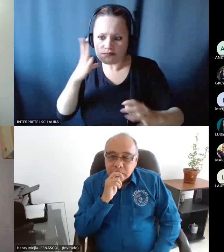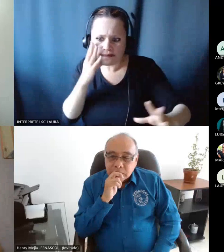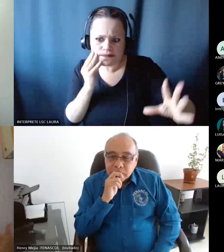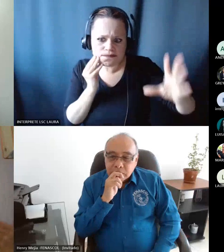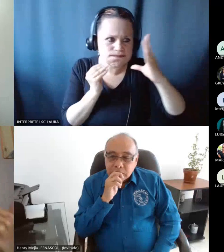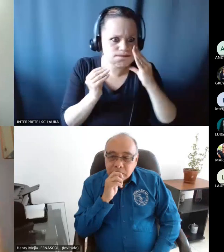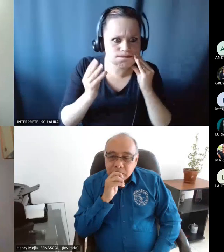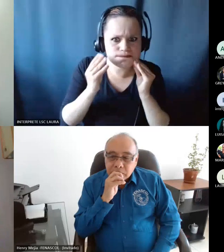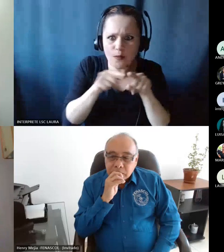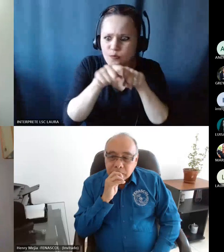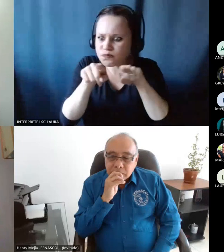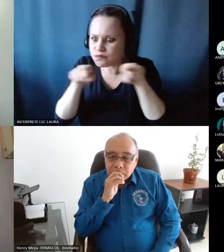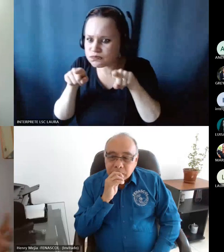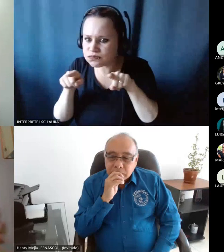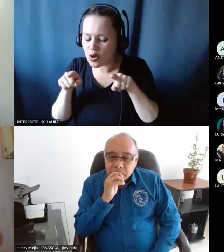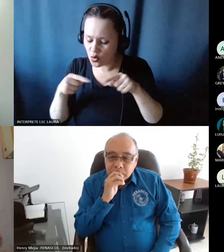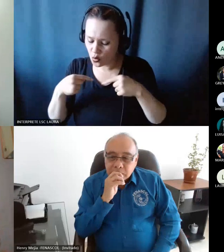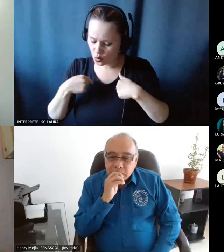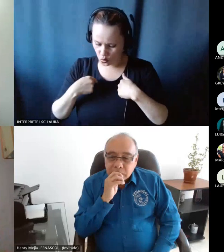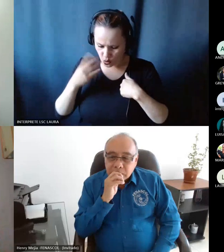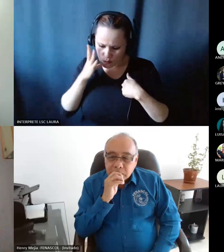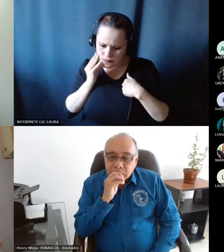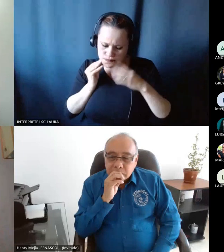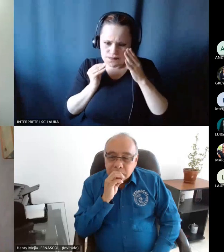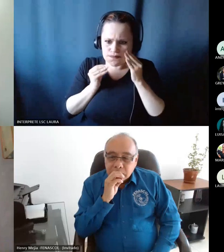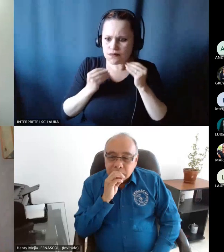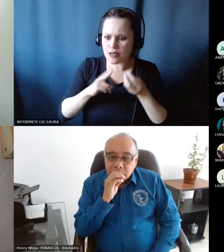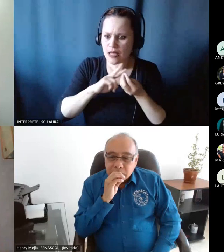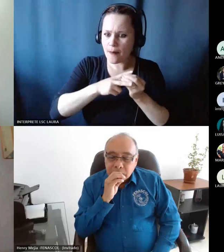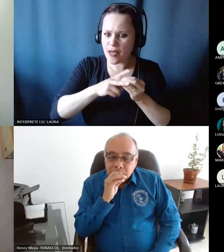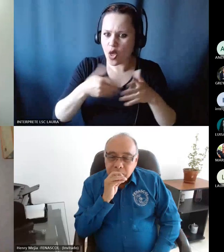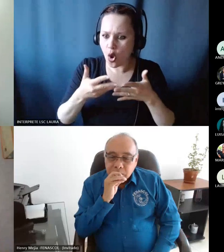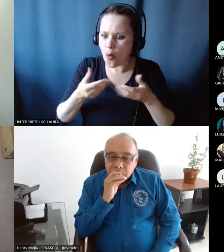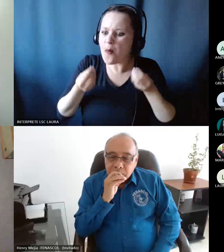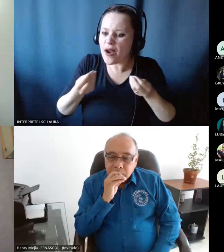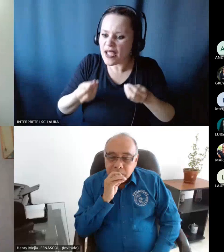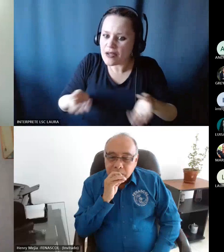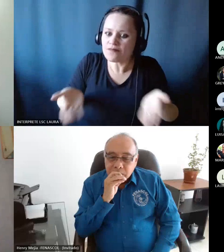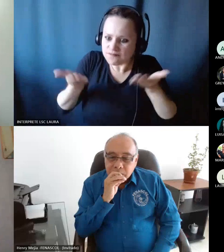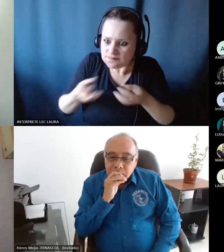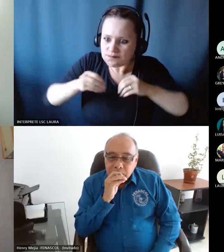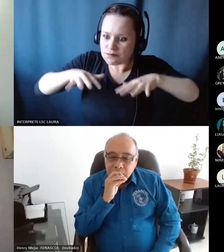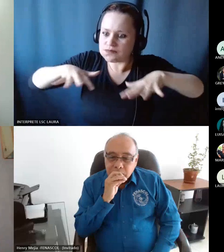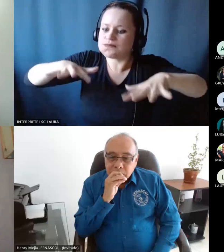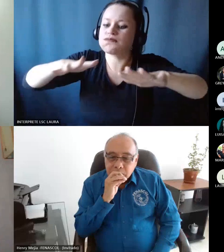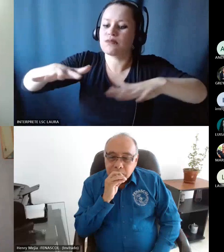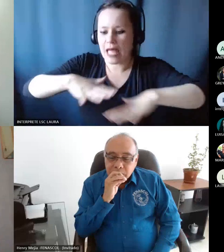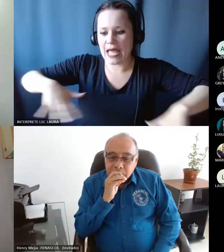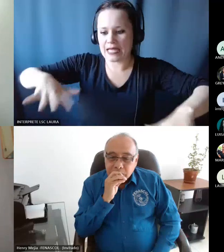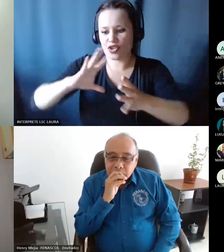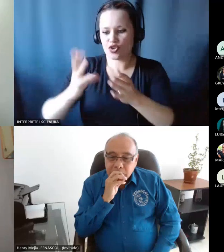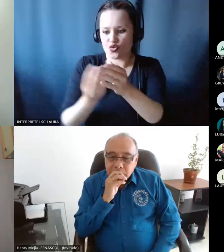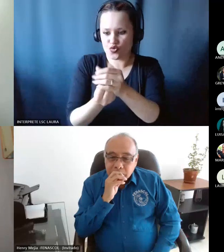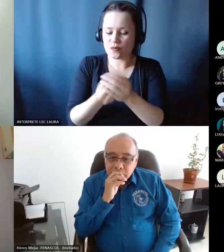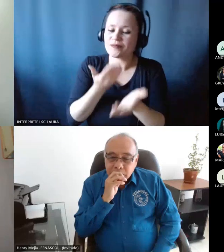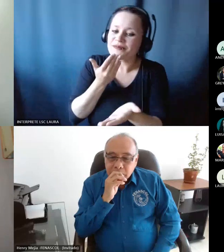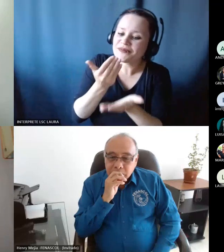tenemos para poder usar estas herramientas para promover escenarios de inclusión perfecto